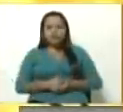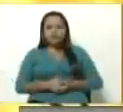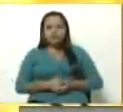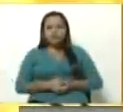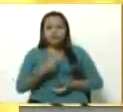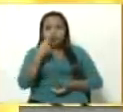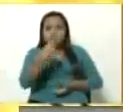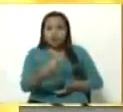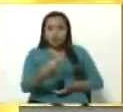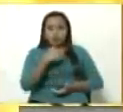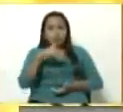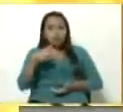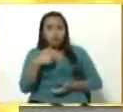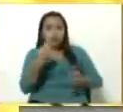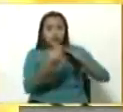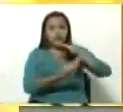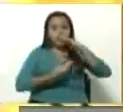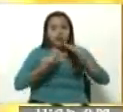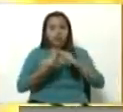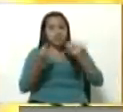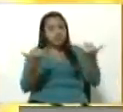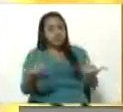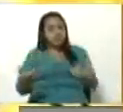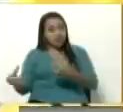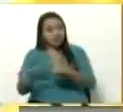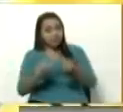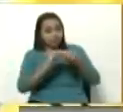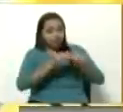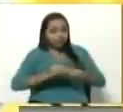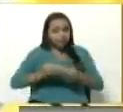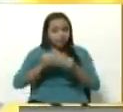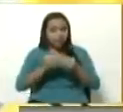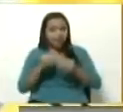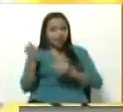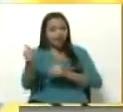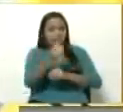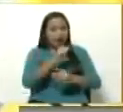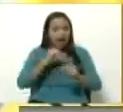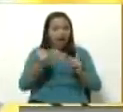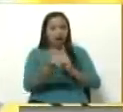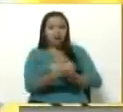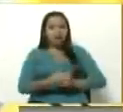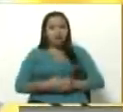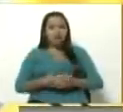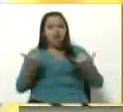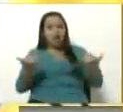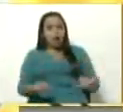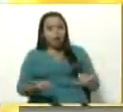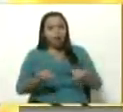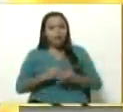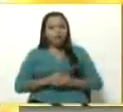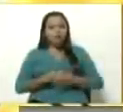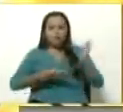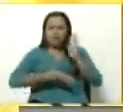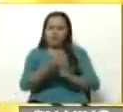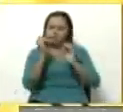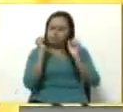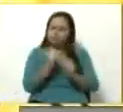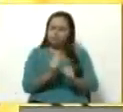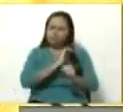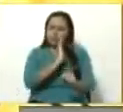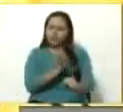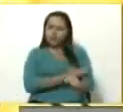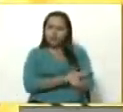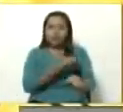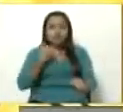hemos sentado estas bases que están caracterizadas en cada área y ahora vamos hacia la consolidación. Lo he dicho